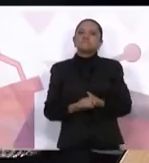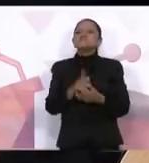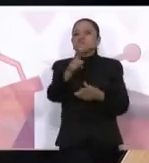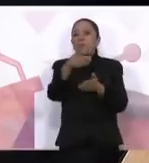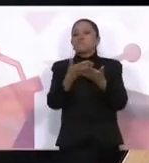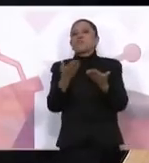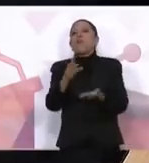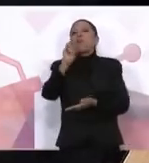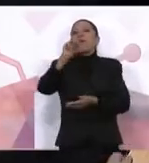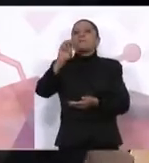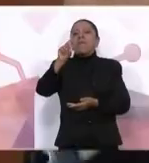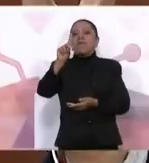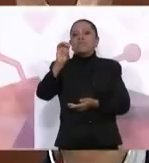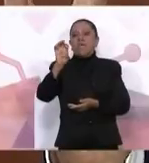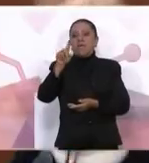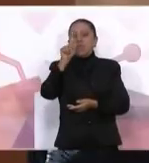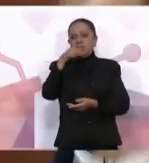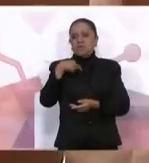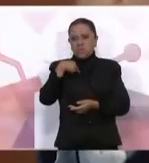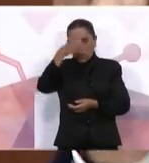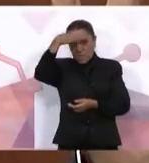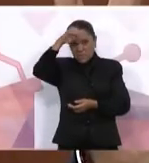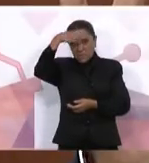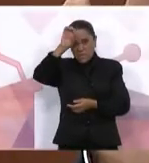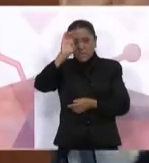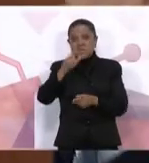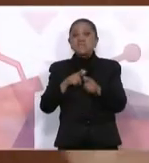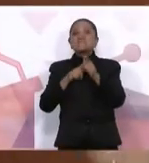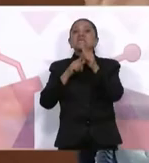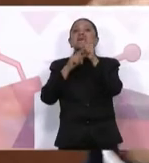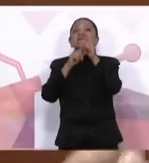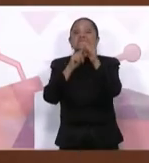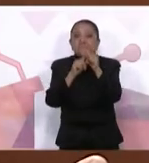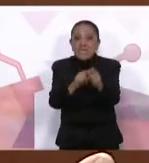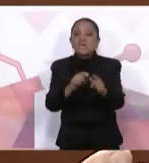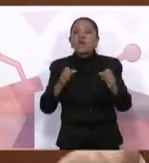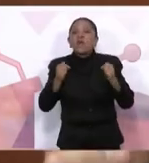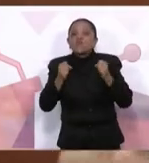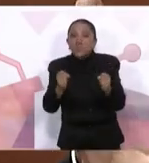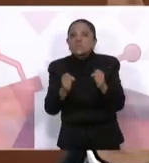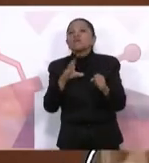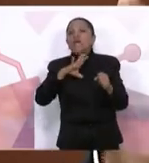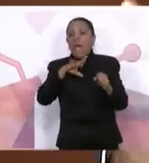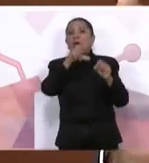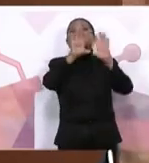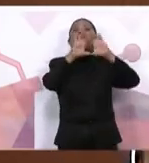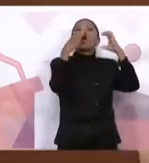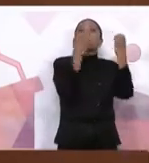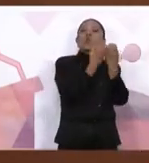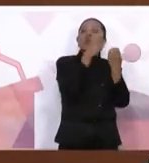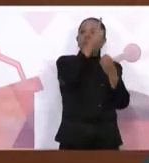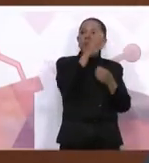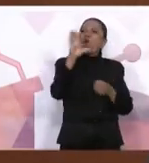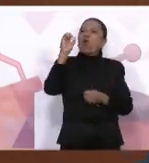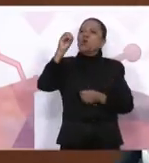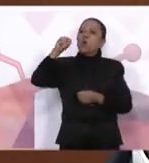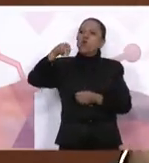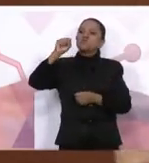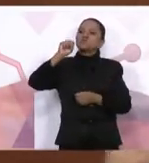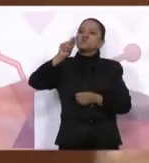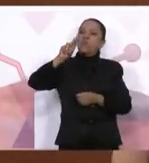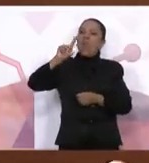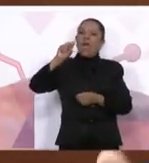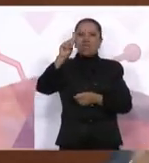como la experiencia seguir estableciendo los clubes de migrantes a también los consulados el programa de migrantes implica del